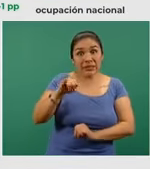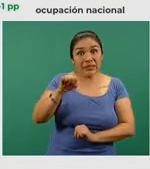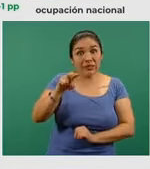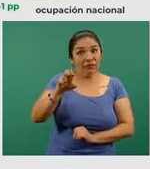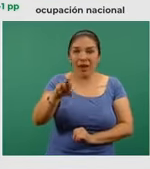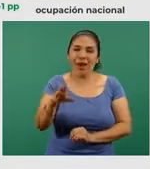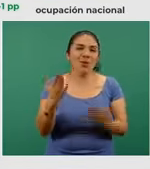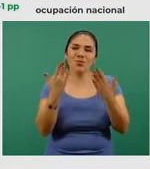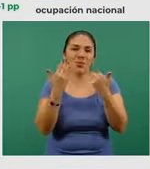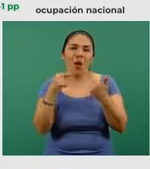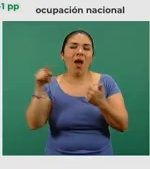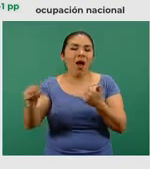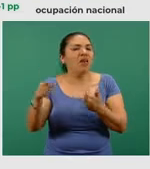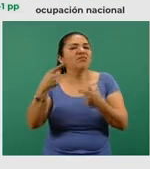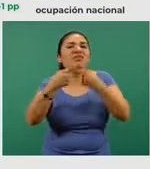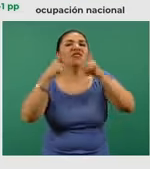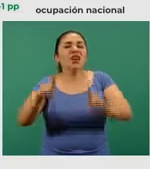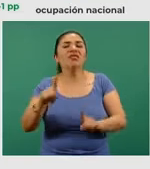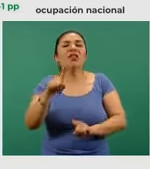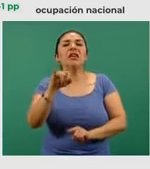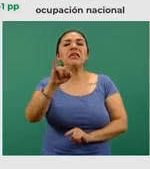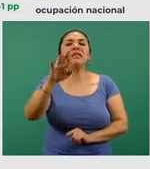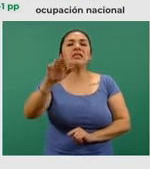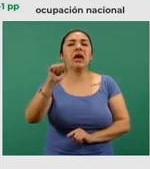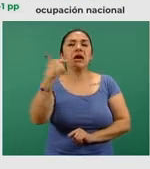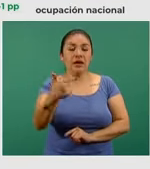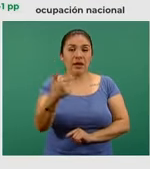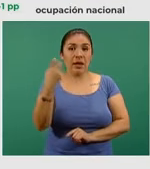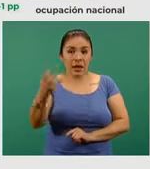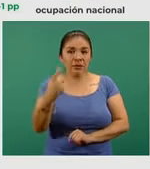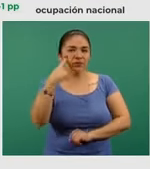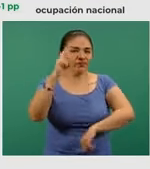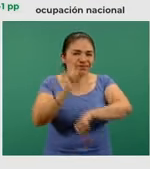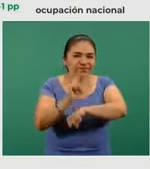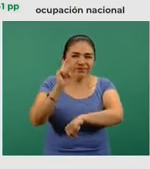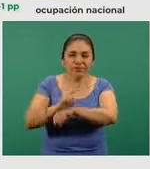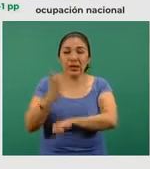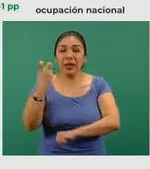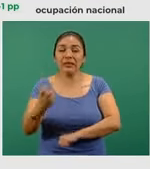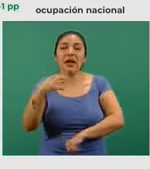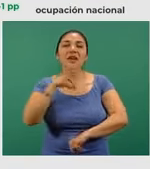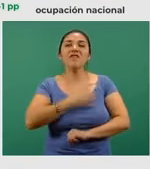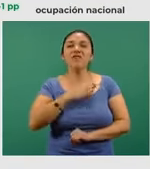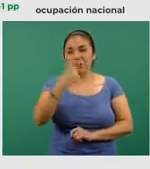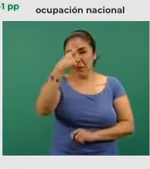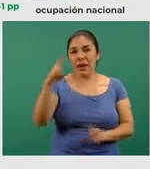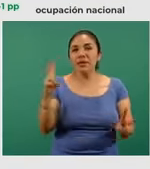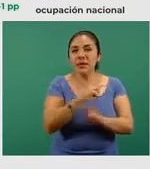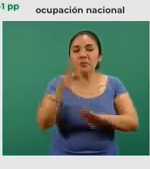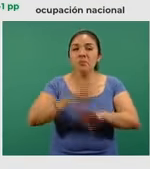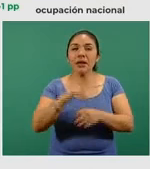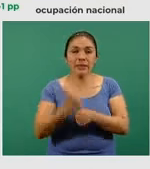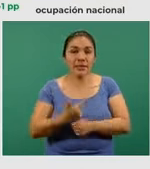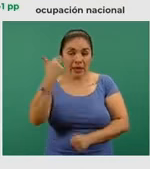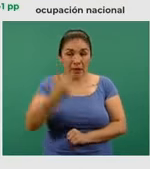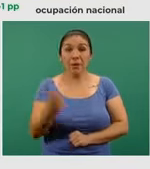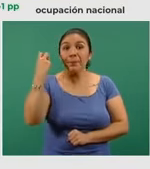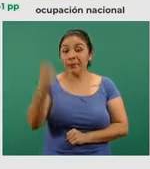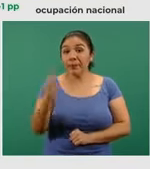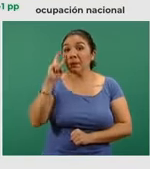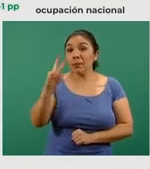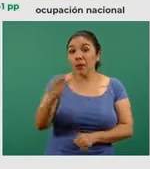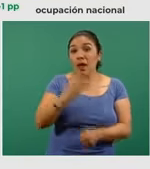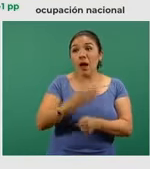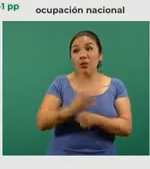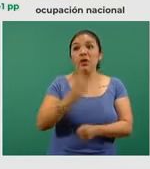basada en el sistema de la red IRAG, la red que monitorea la infección respiratoria aguda grave. Y aquí lo que tenemos